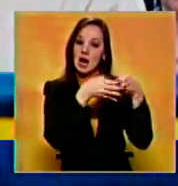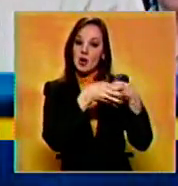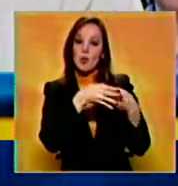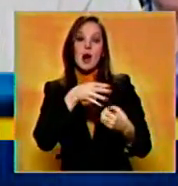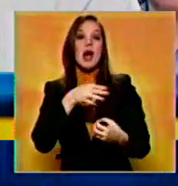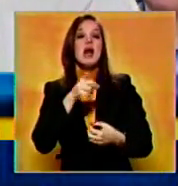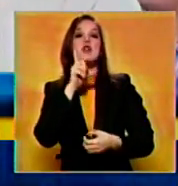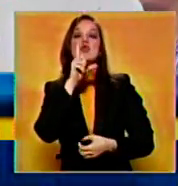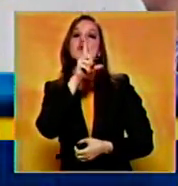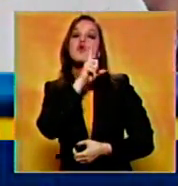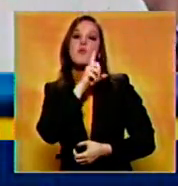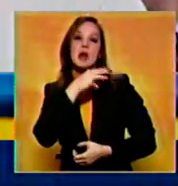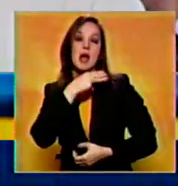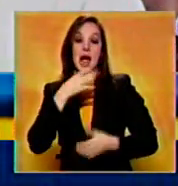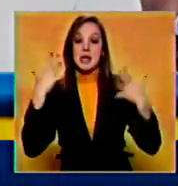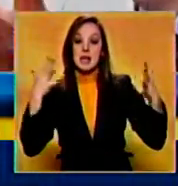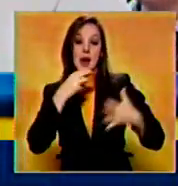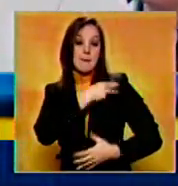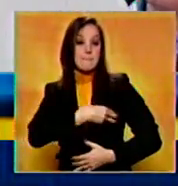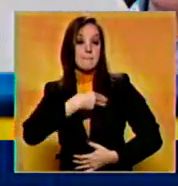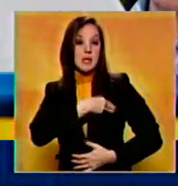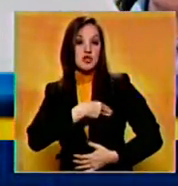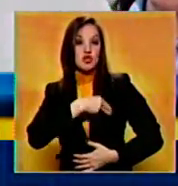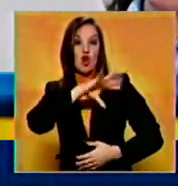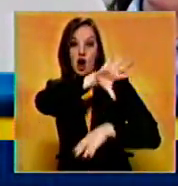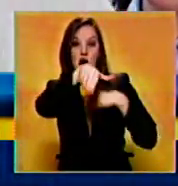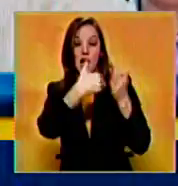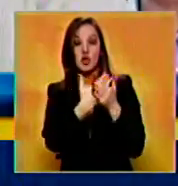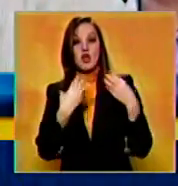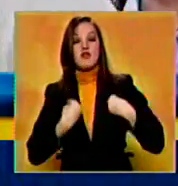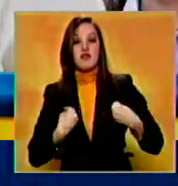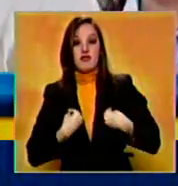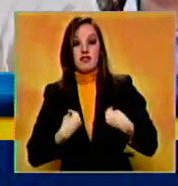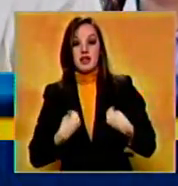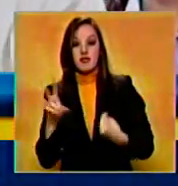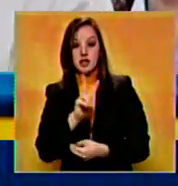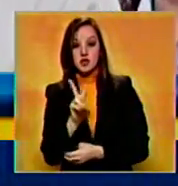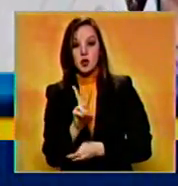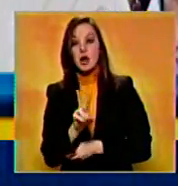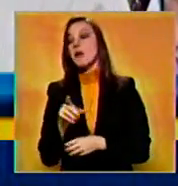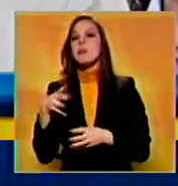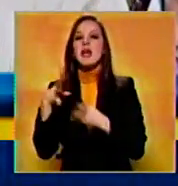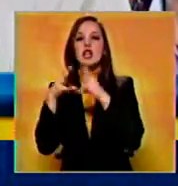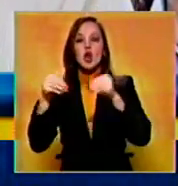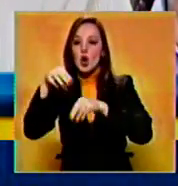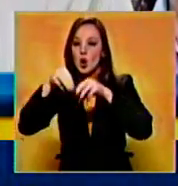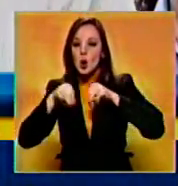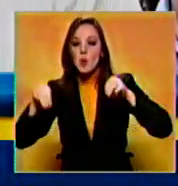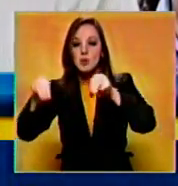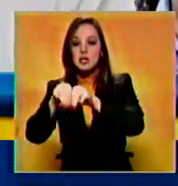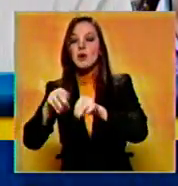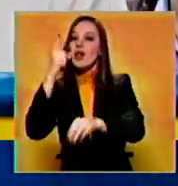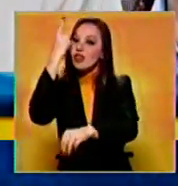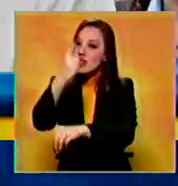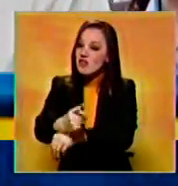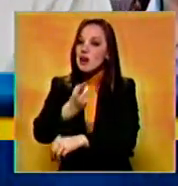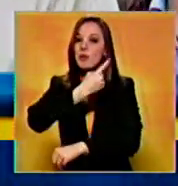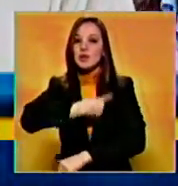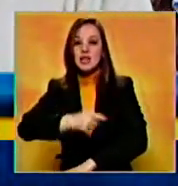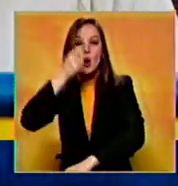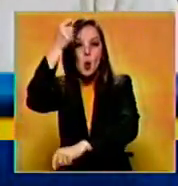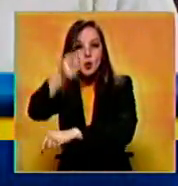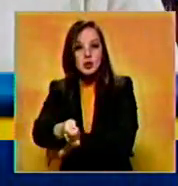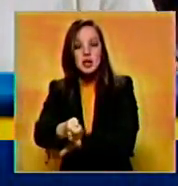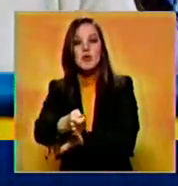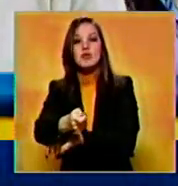Vida Venezuela como los municipios de mayor índice delictivo y donde deberíamos tener un tribunal municipal